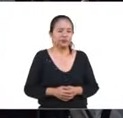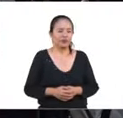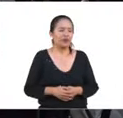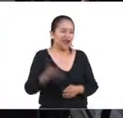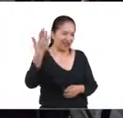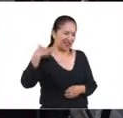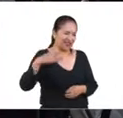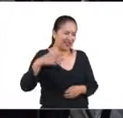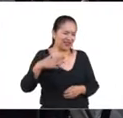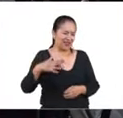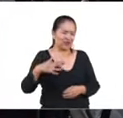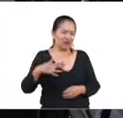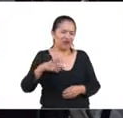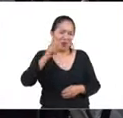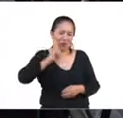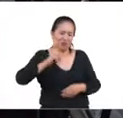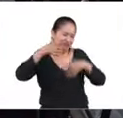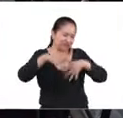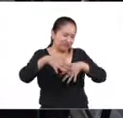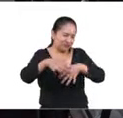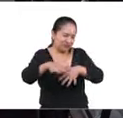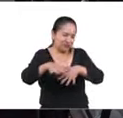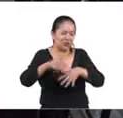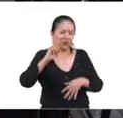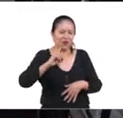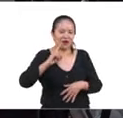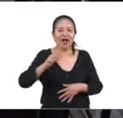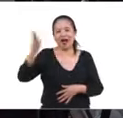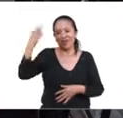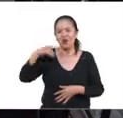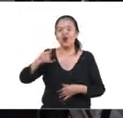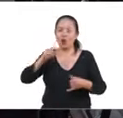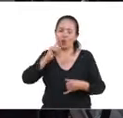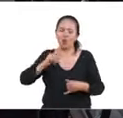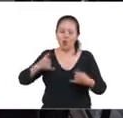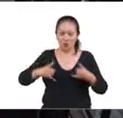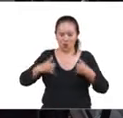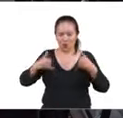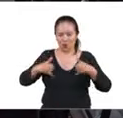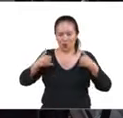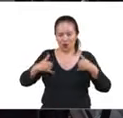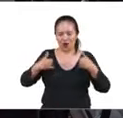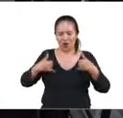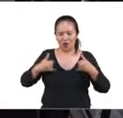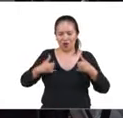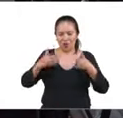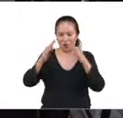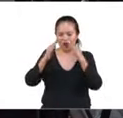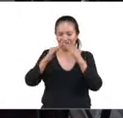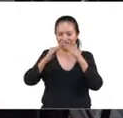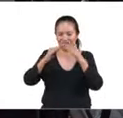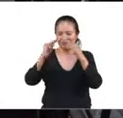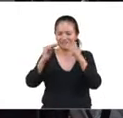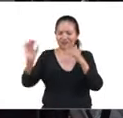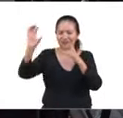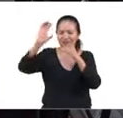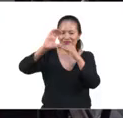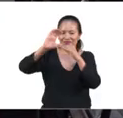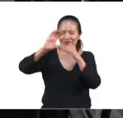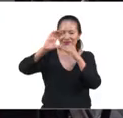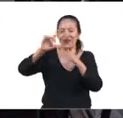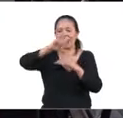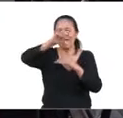un video en redes sociales, se hizo viral, donde una joven en la parte de la catedral ingresa, bueno, sube a la valla, a la dobla, y le empiezan a